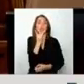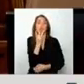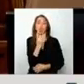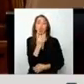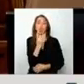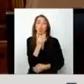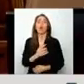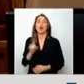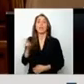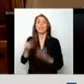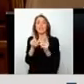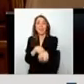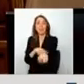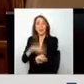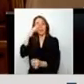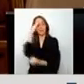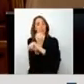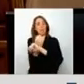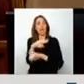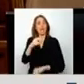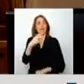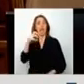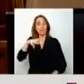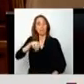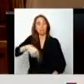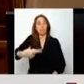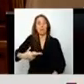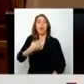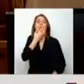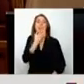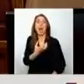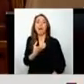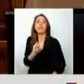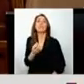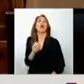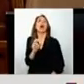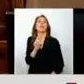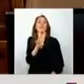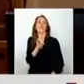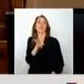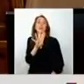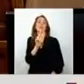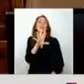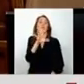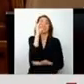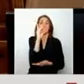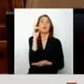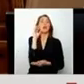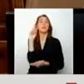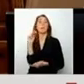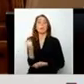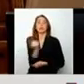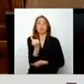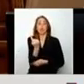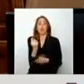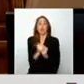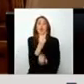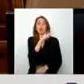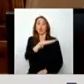Navidad, va a ser la madre sola con los dos hijos porque Eugenio Naín está